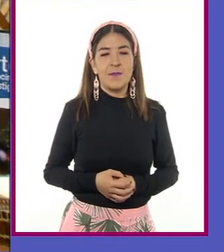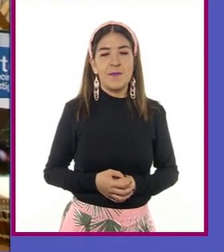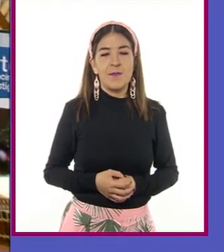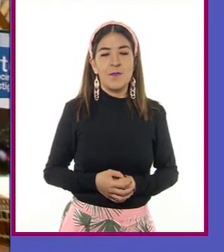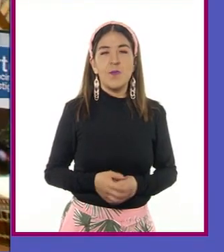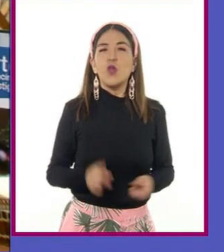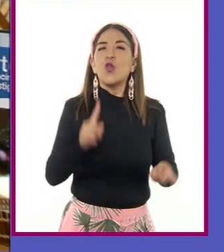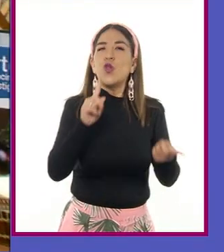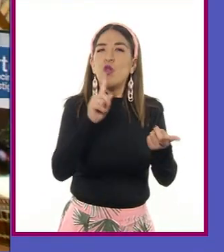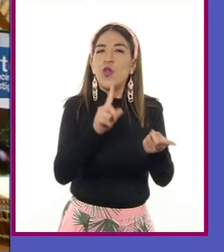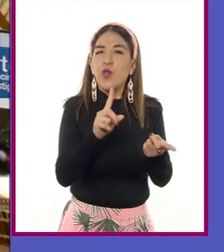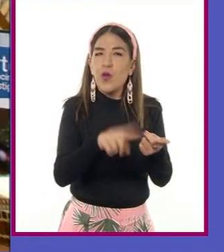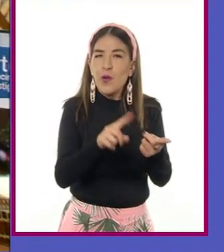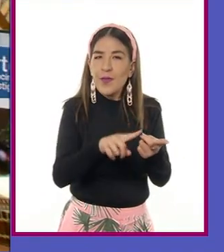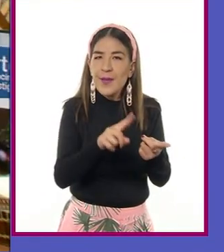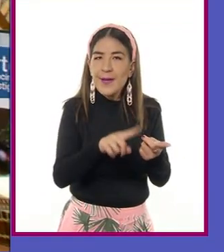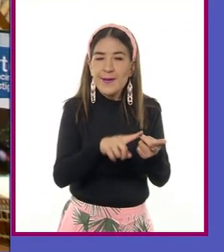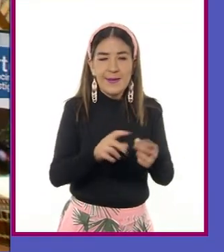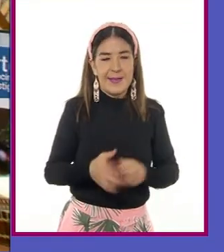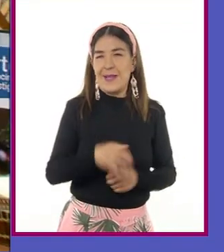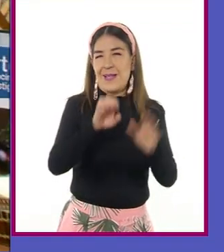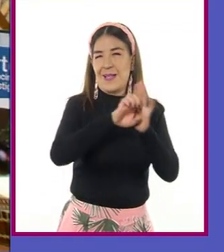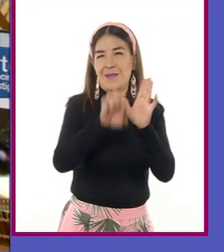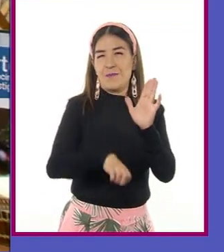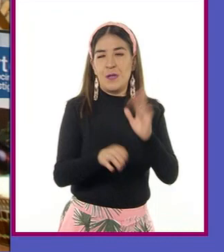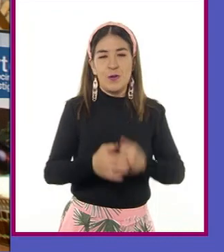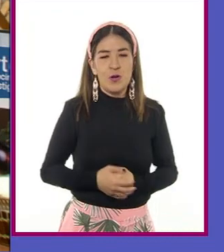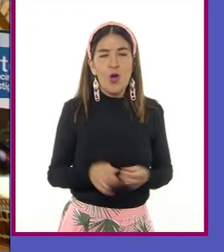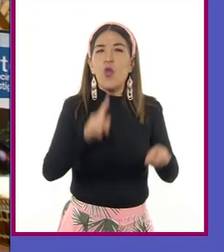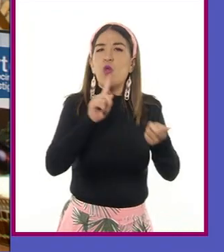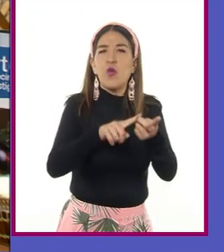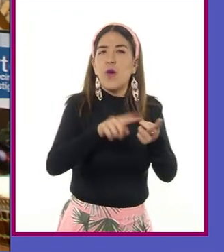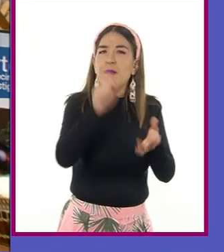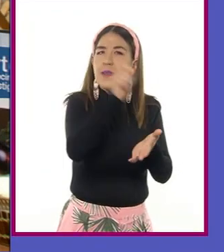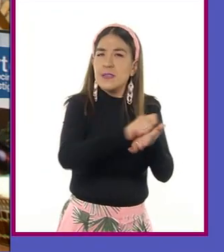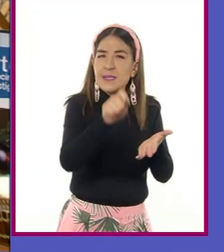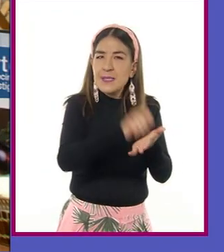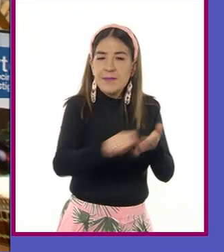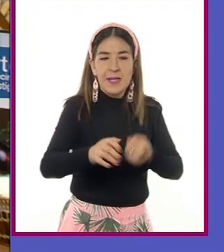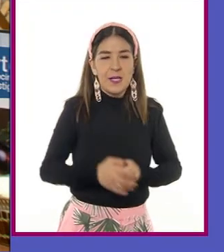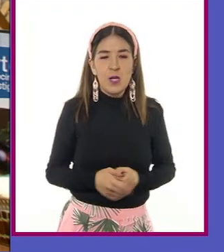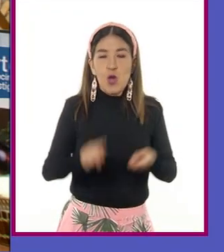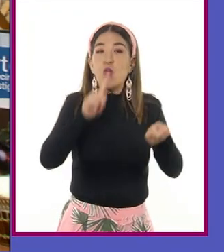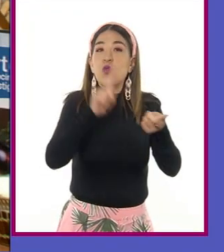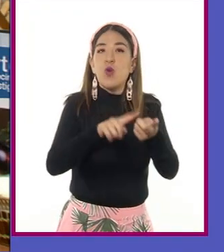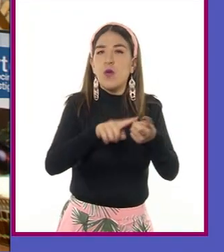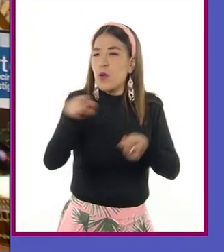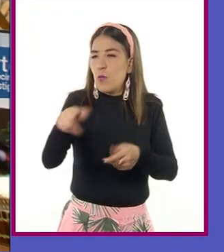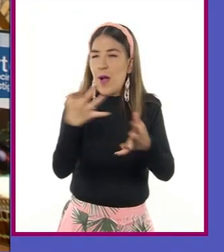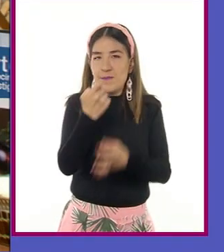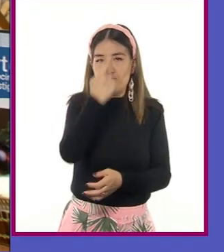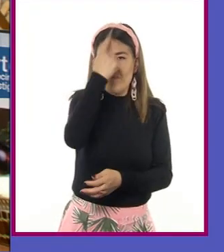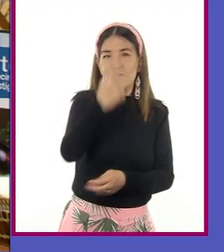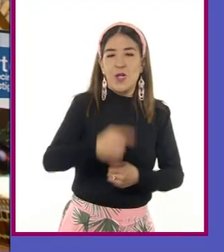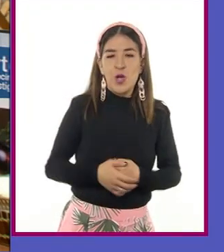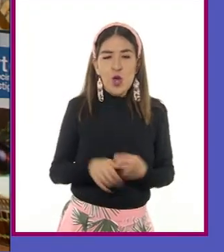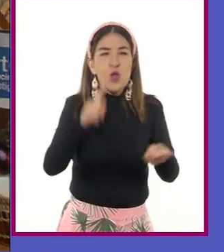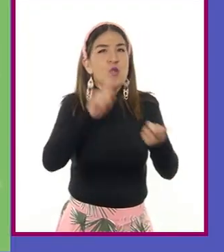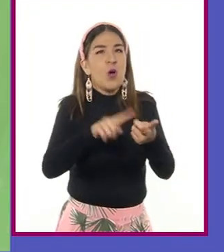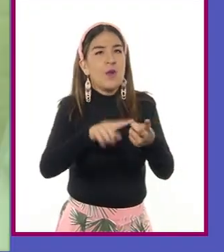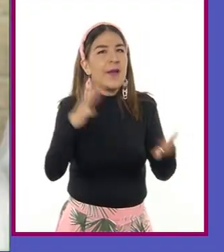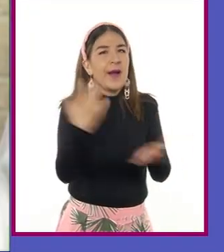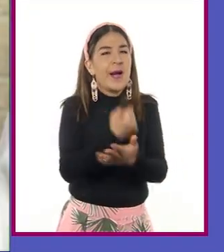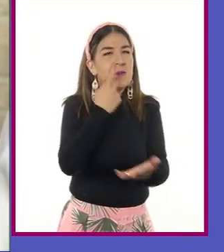Las del dónde. Por ejemplo, ¿dónde lo escribió? ¿Dónde la compuso? ¿Dónde ganó el